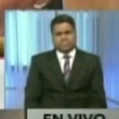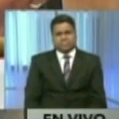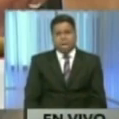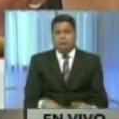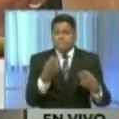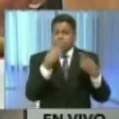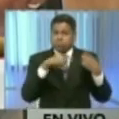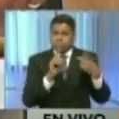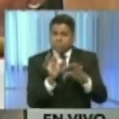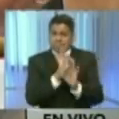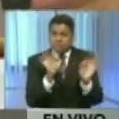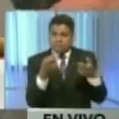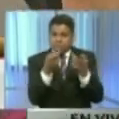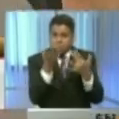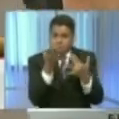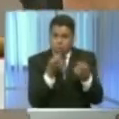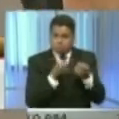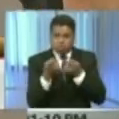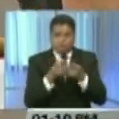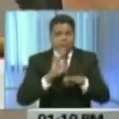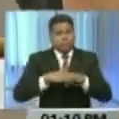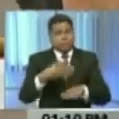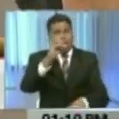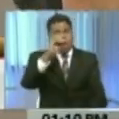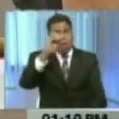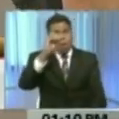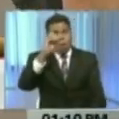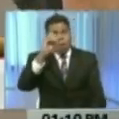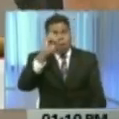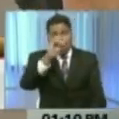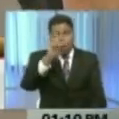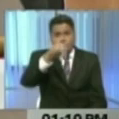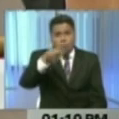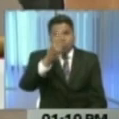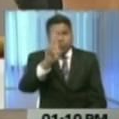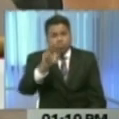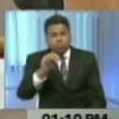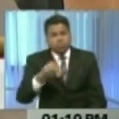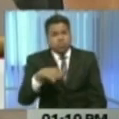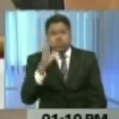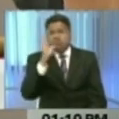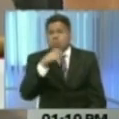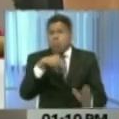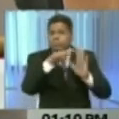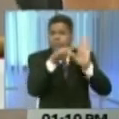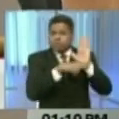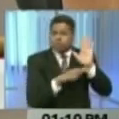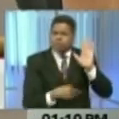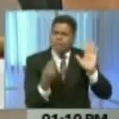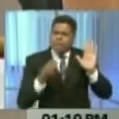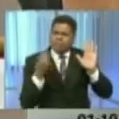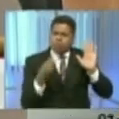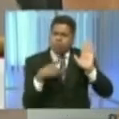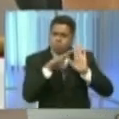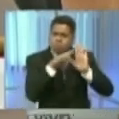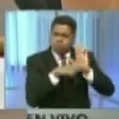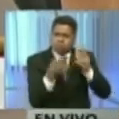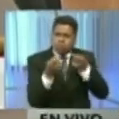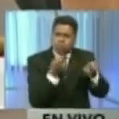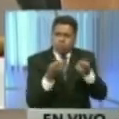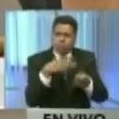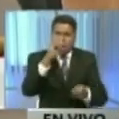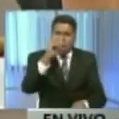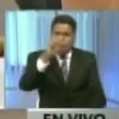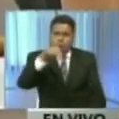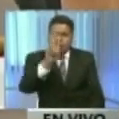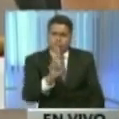Porque la ONU no tiene normativa que yo conozca al respecto. ¿Cómo regulan a estas transnacionales de la comunicación, a